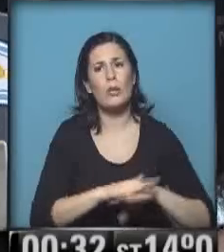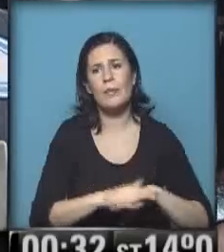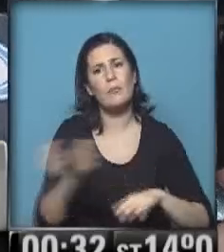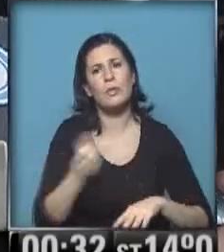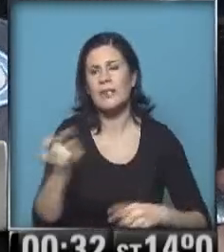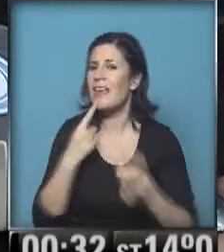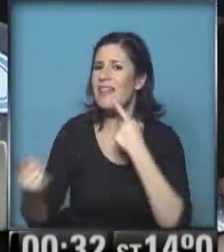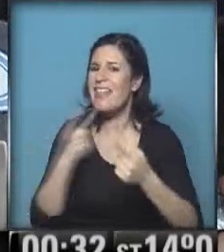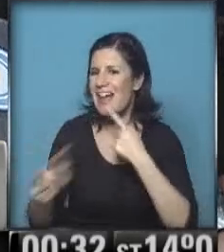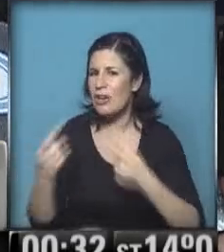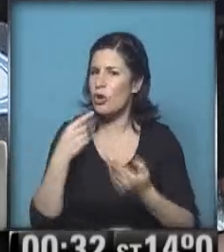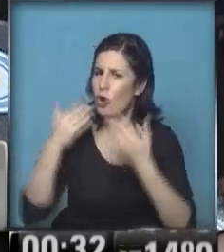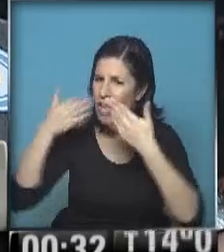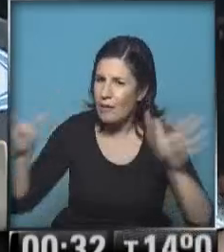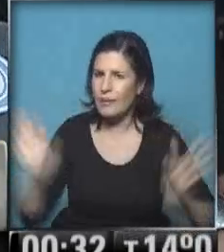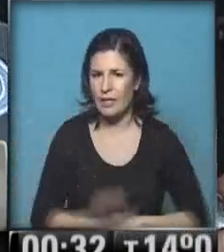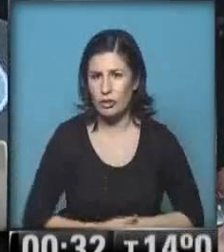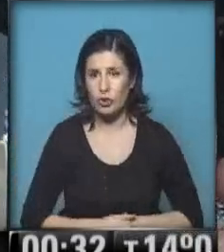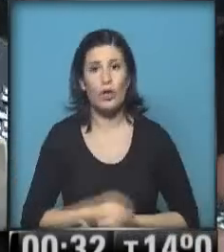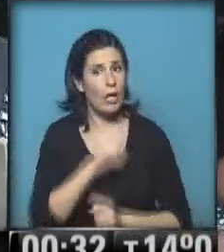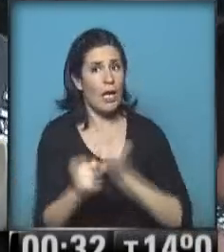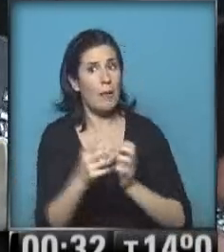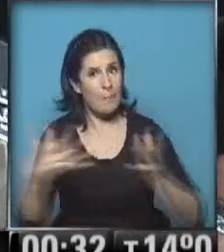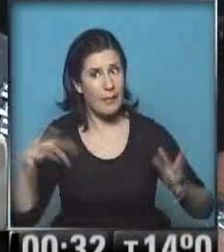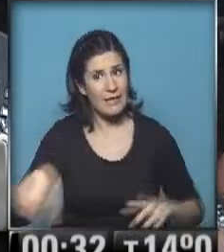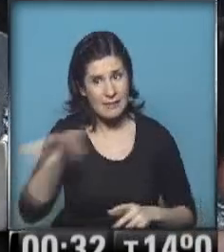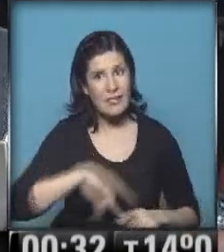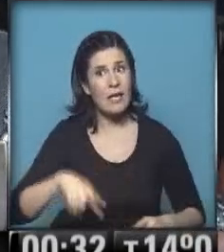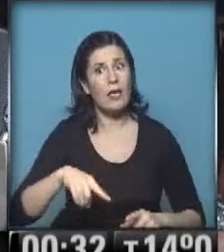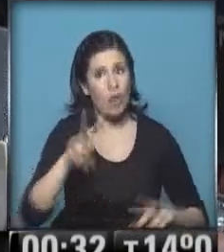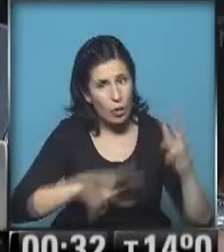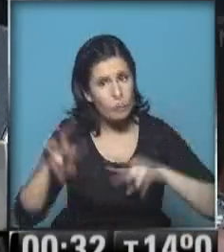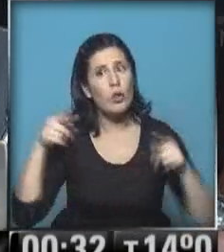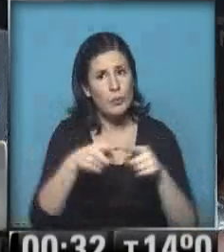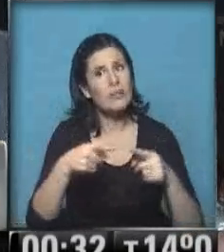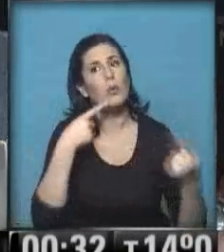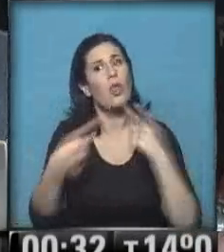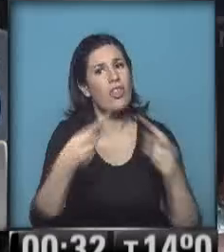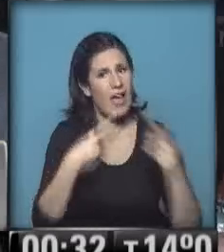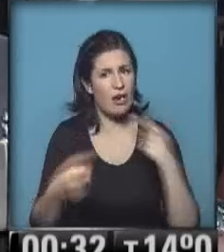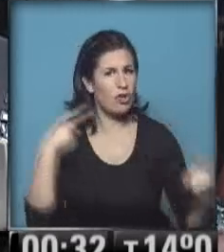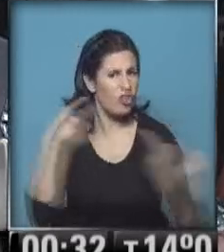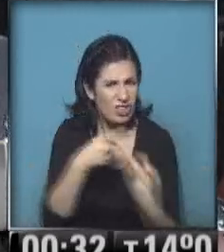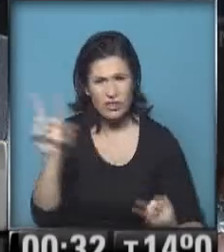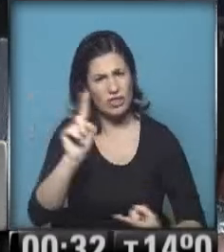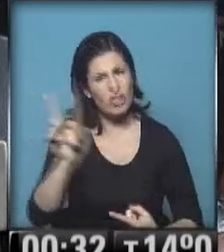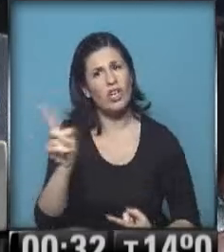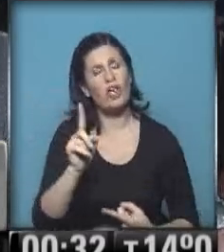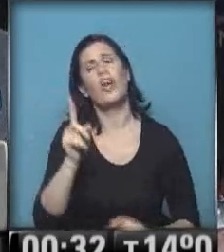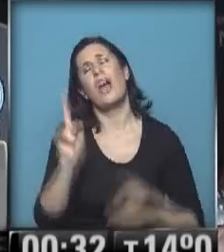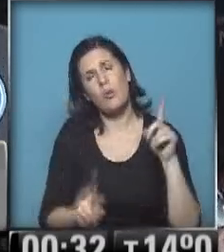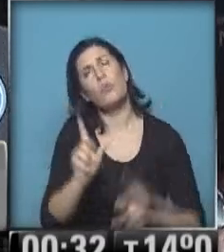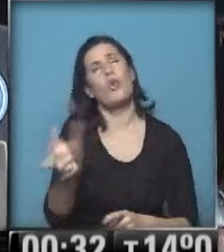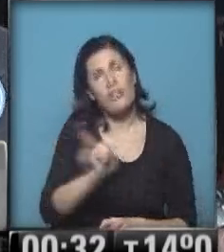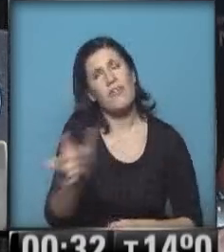yo quiero destacar que la posición del sector empresario es la de buscar diálogo, no buscar confrontación. Obviamente hay diferencias, y donde